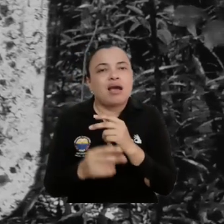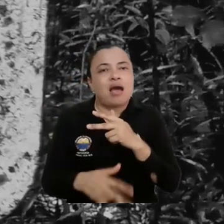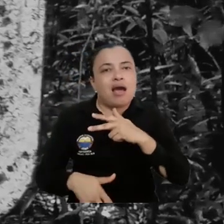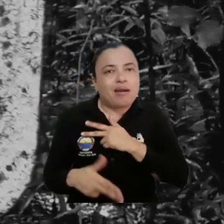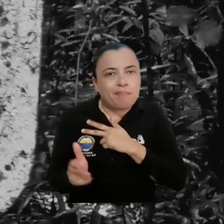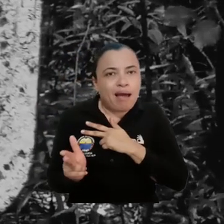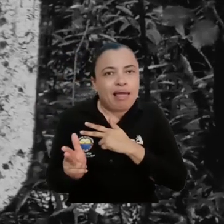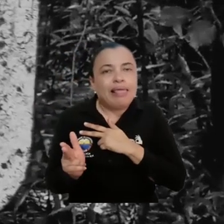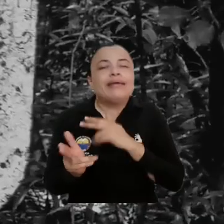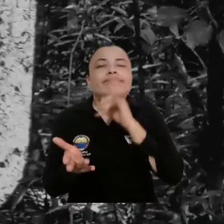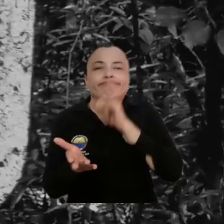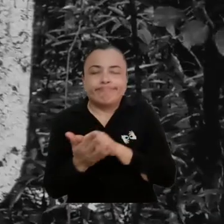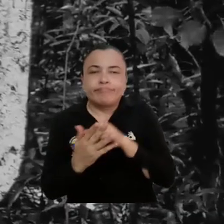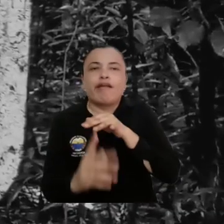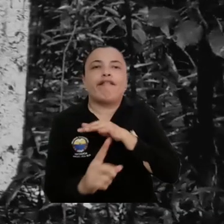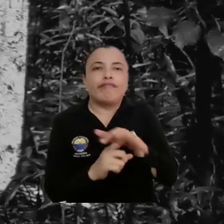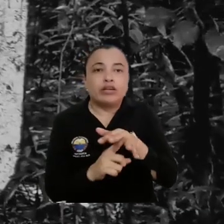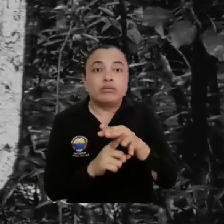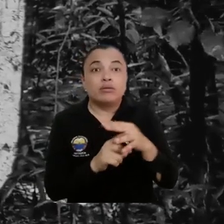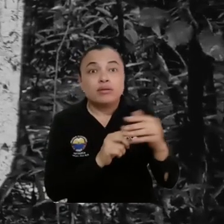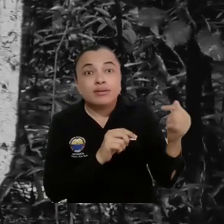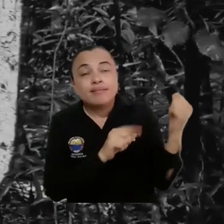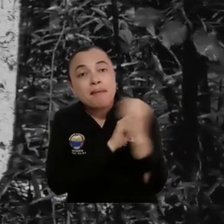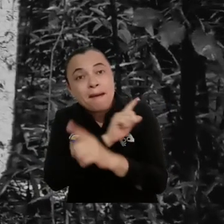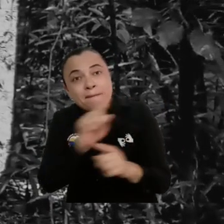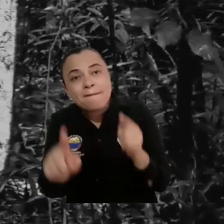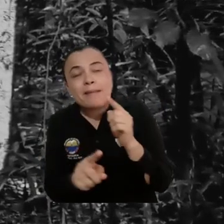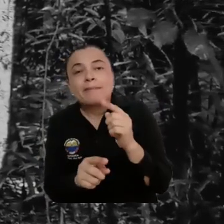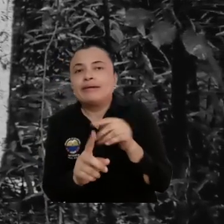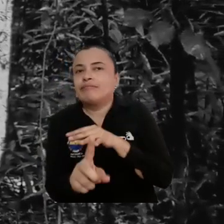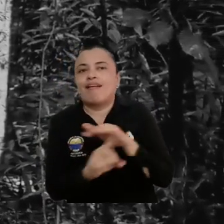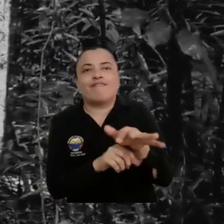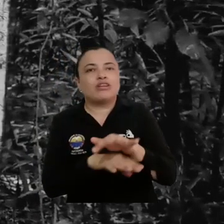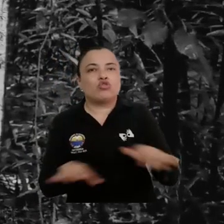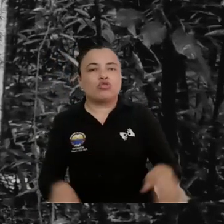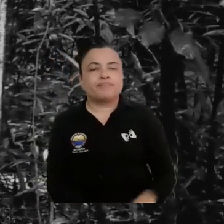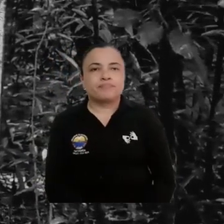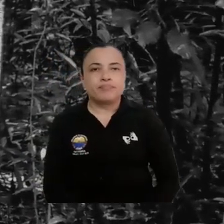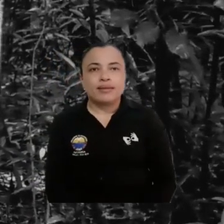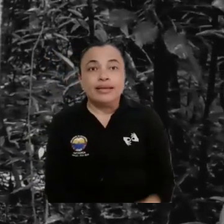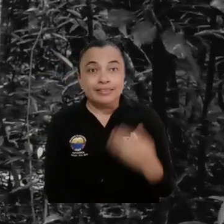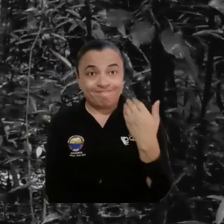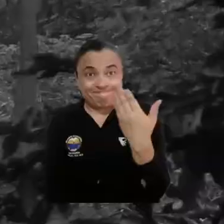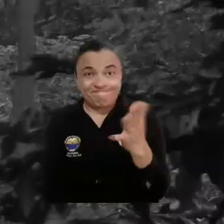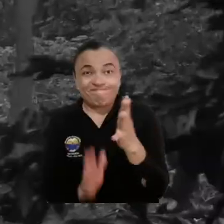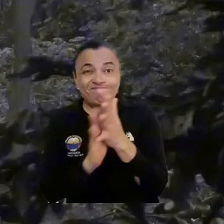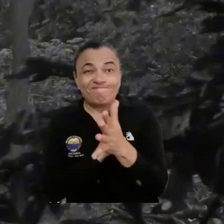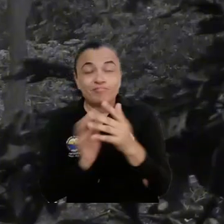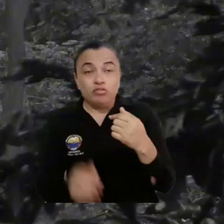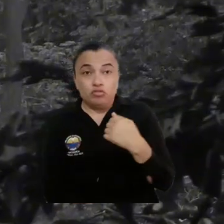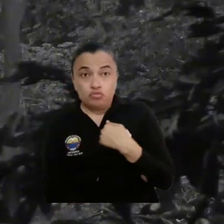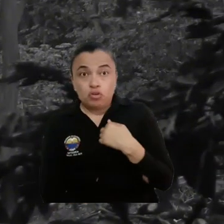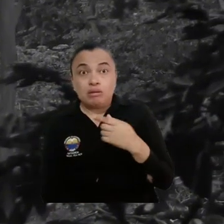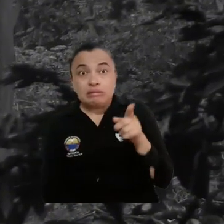tradicionales. Yo te digo que yo desde que se metió esa gente yo no volví más porque primero perdí mucha